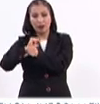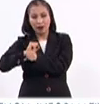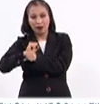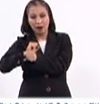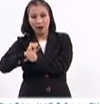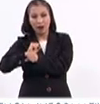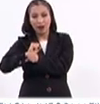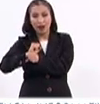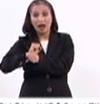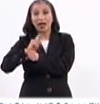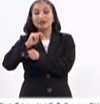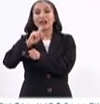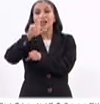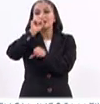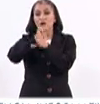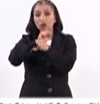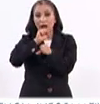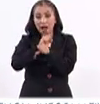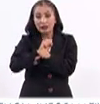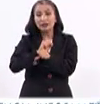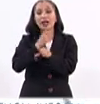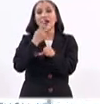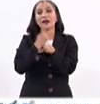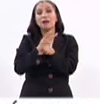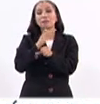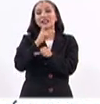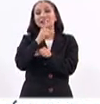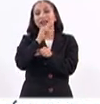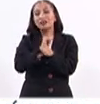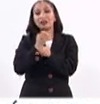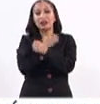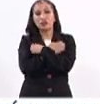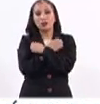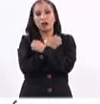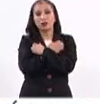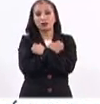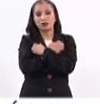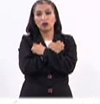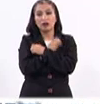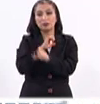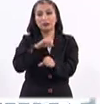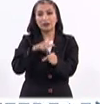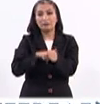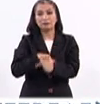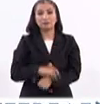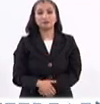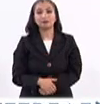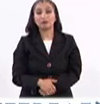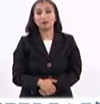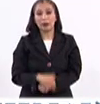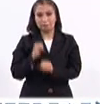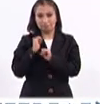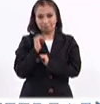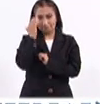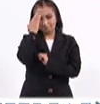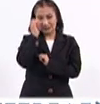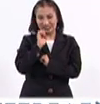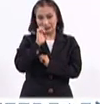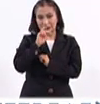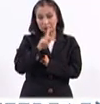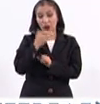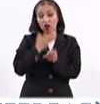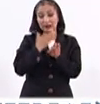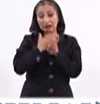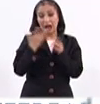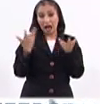secundaria, telesecundaria, bachillerato y educación especial. El secretario recordó que actualmente